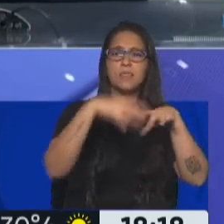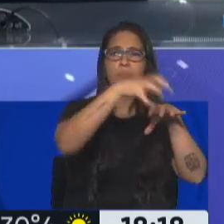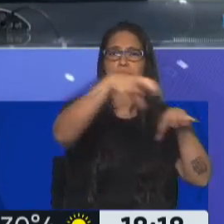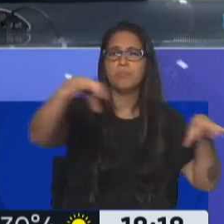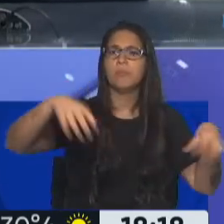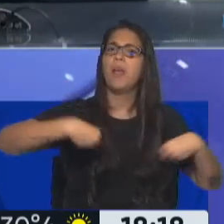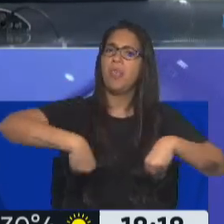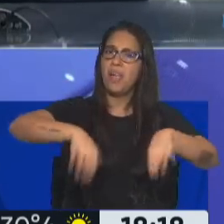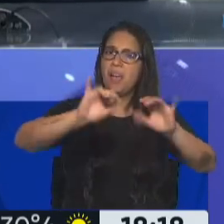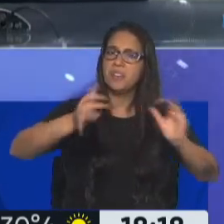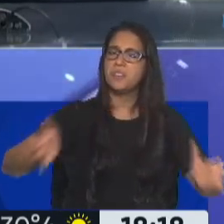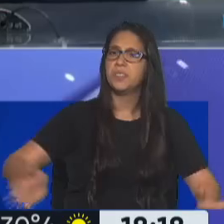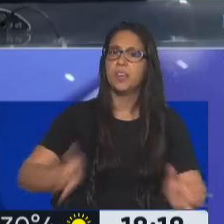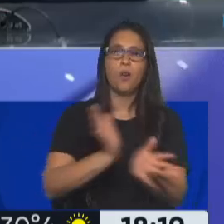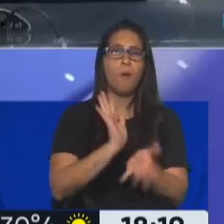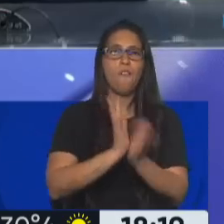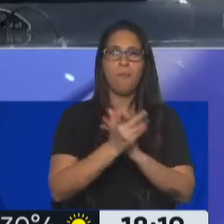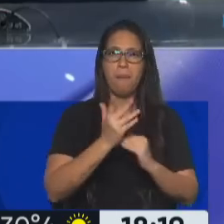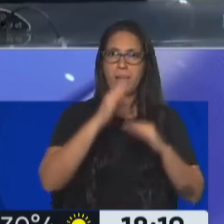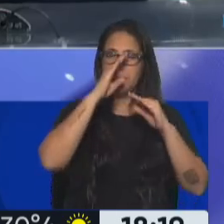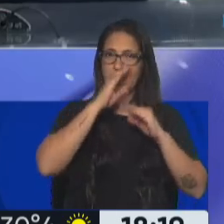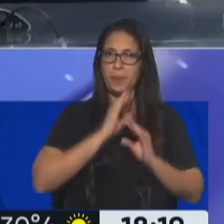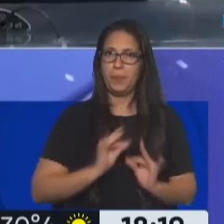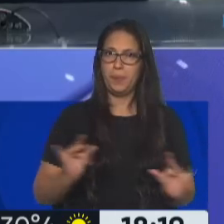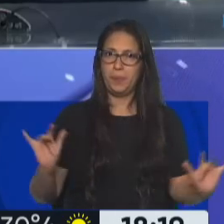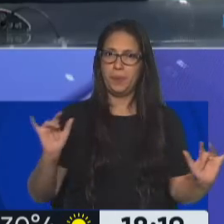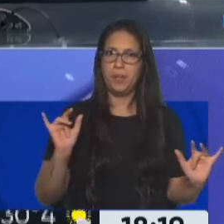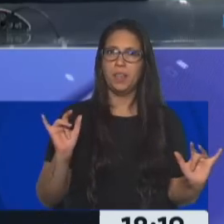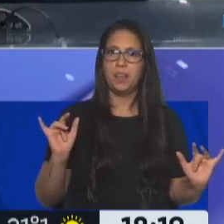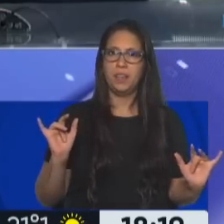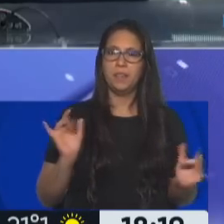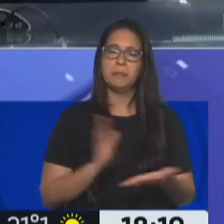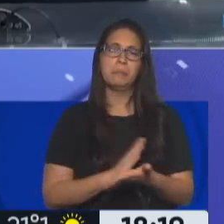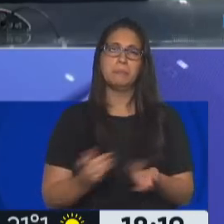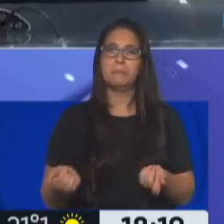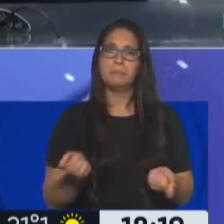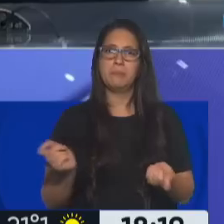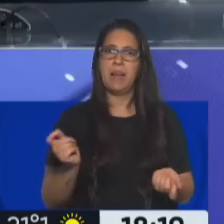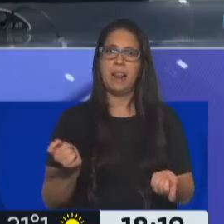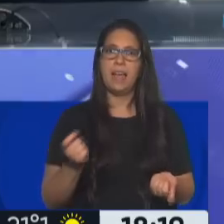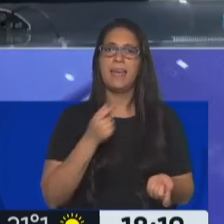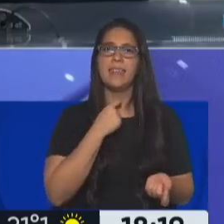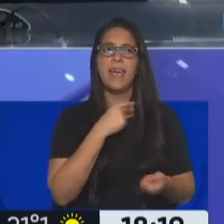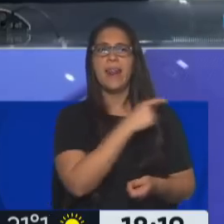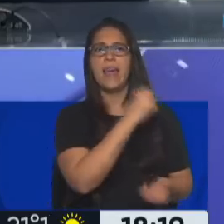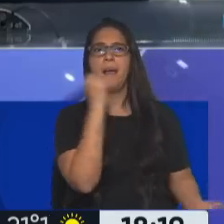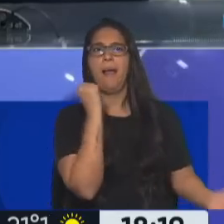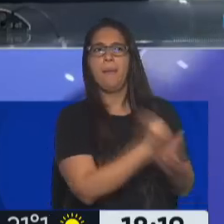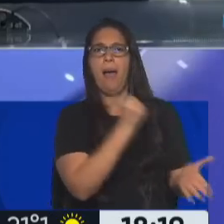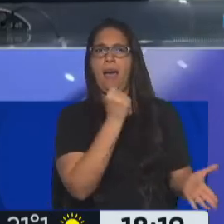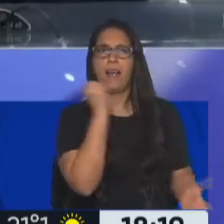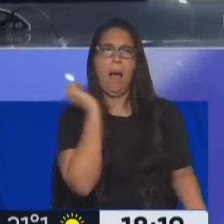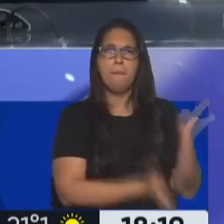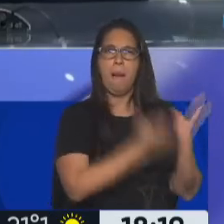presenta hacia el exterior? Bueno, como un actor moderado que busca despegarse de esta etiqueta